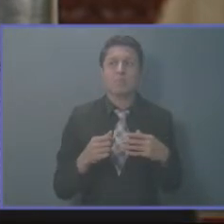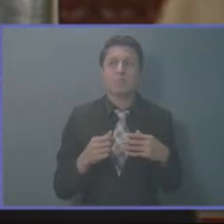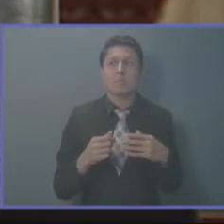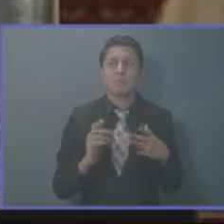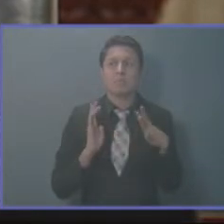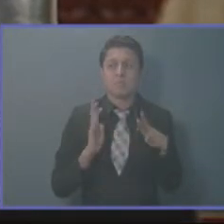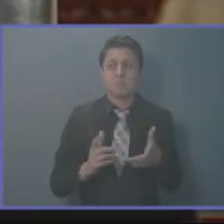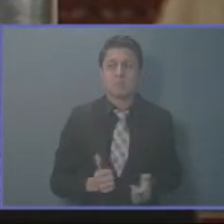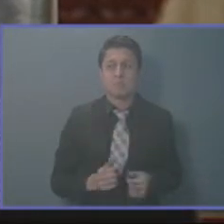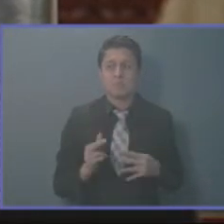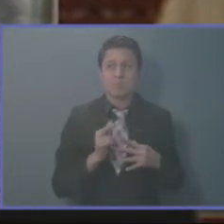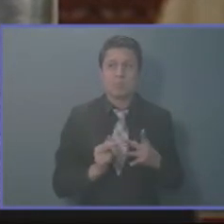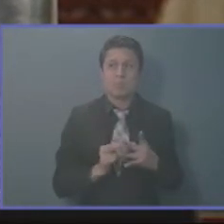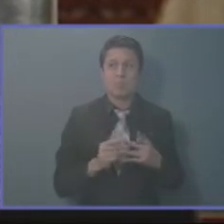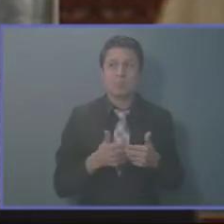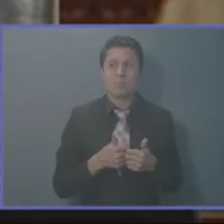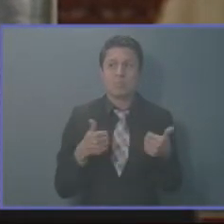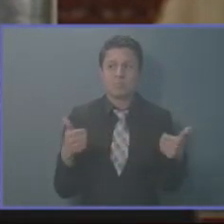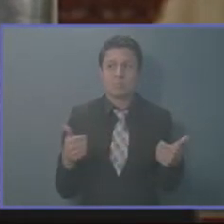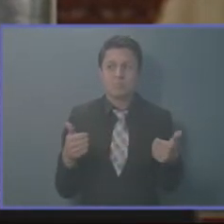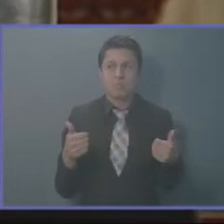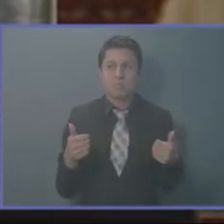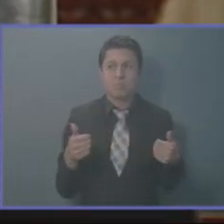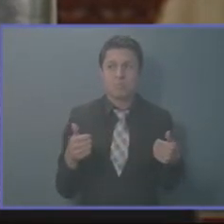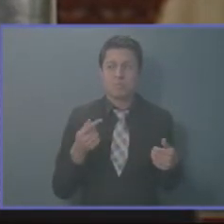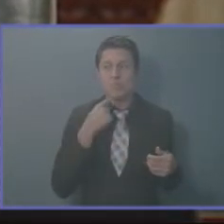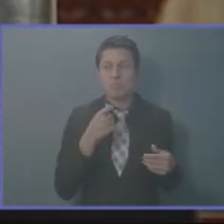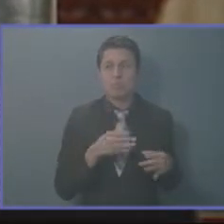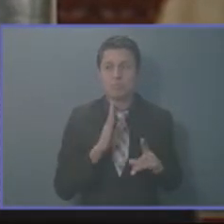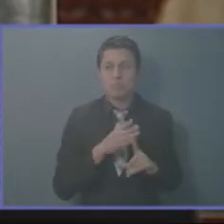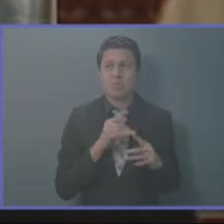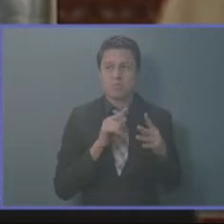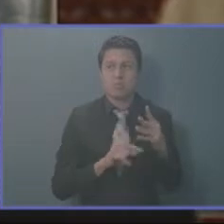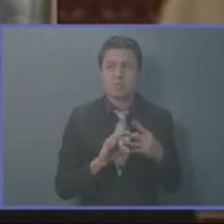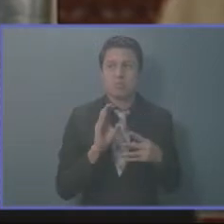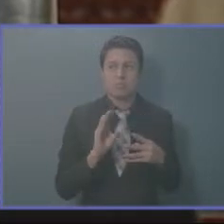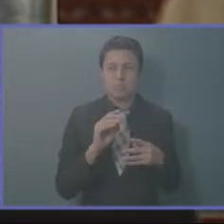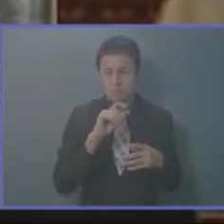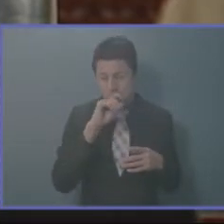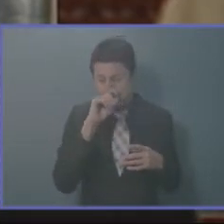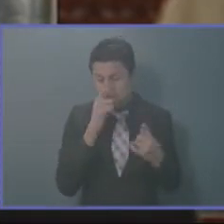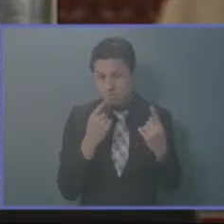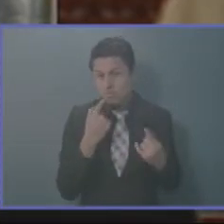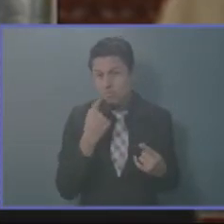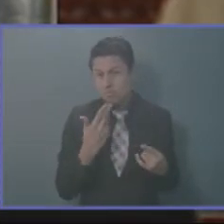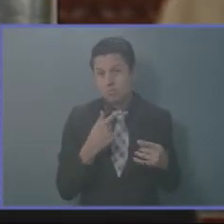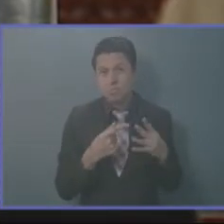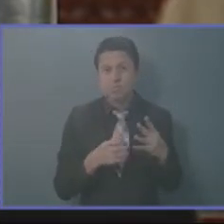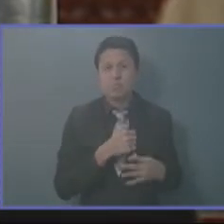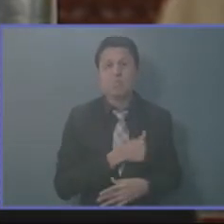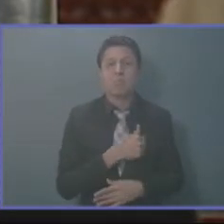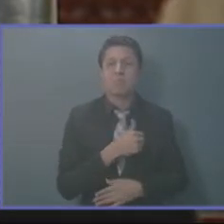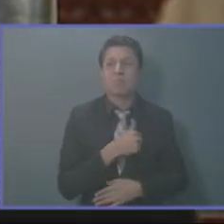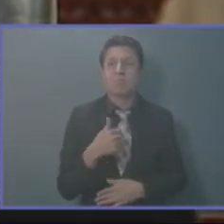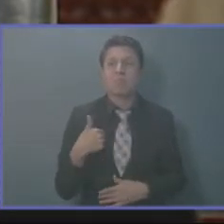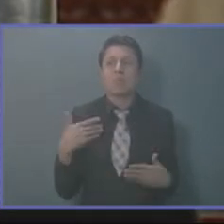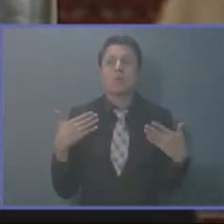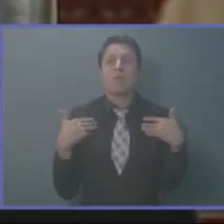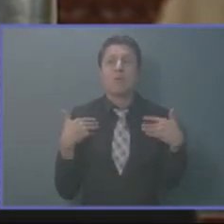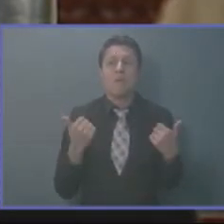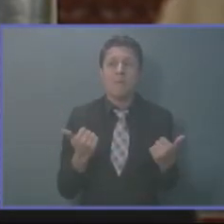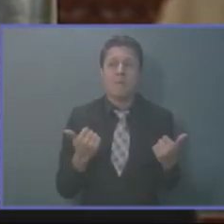reglamento autónomo derivado directamente de la Constitución, el cual establece la competencia del Ministerio de Salud